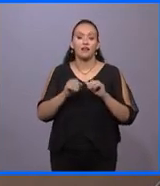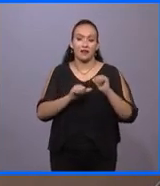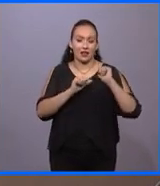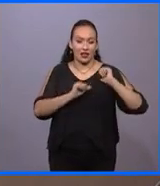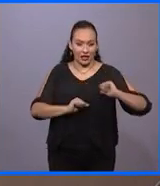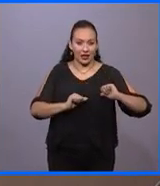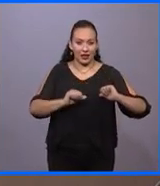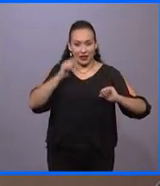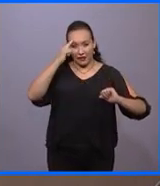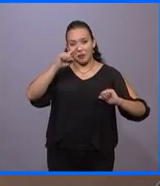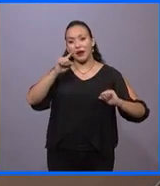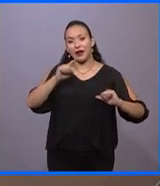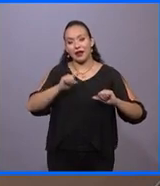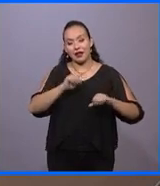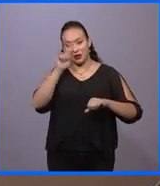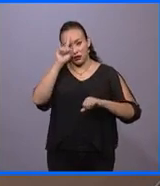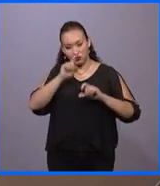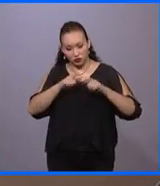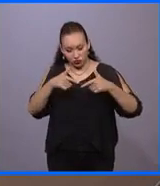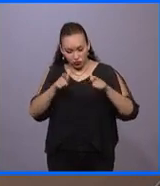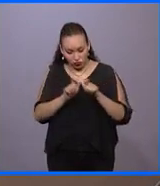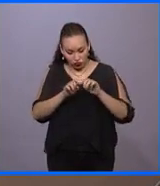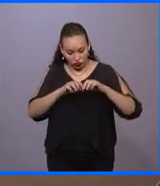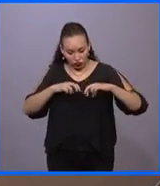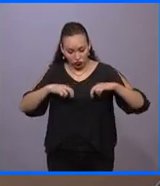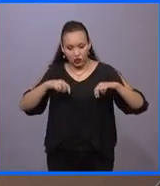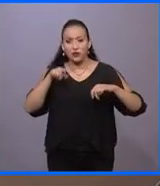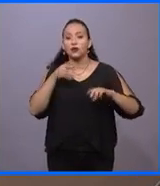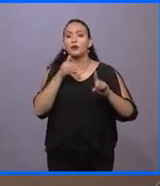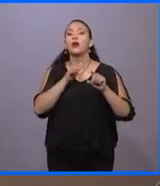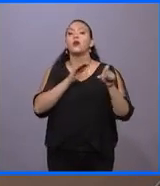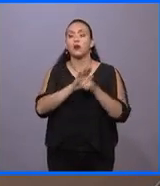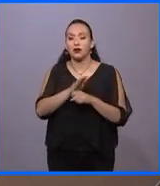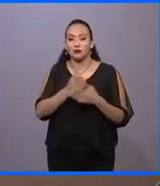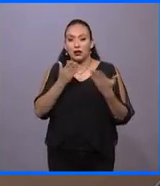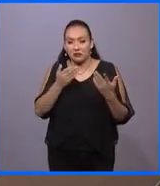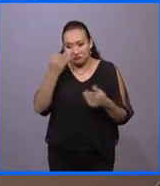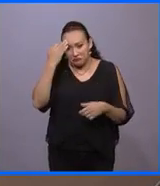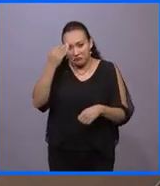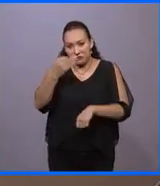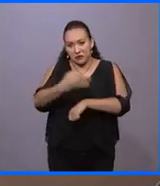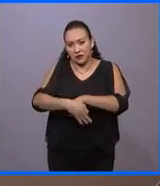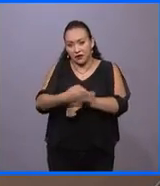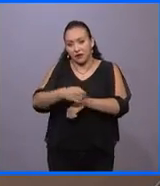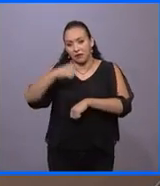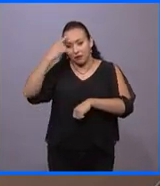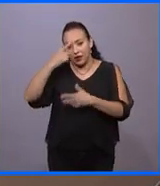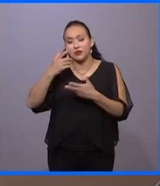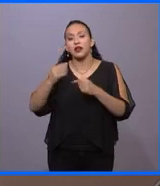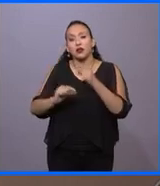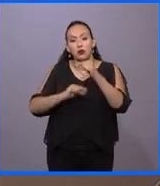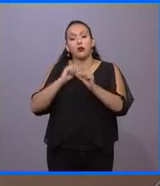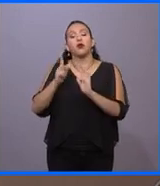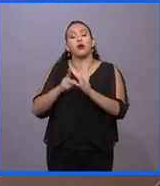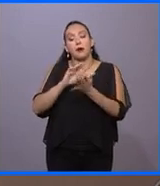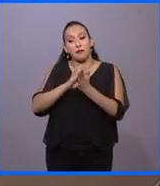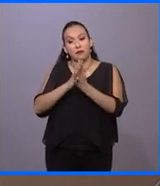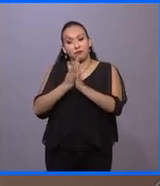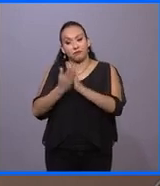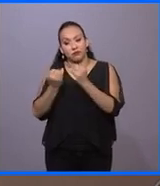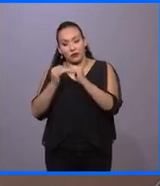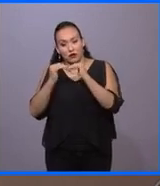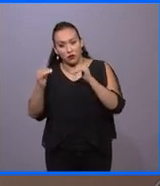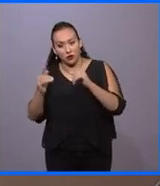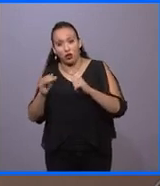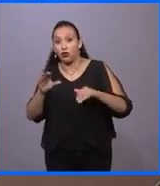carácter excepcional y temporal. Su propósito es permitir el regreso a la normalidad democrática, no sustituir